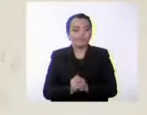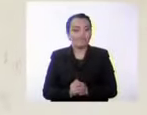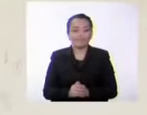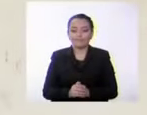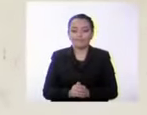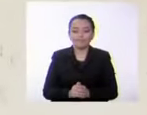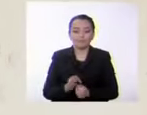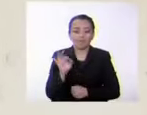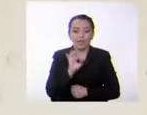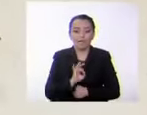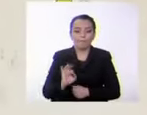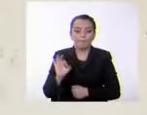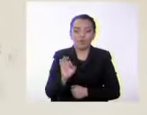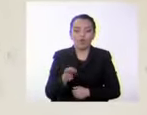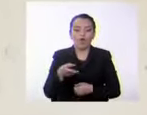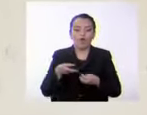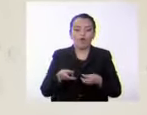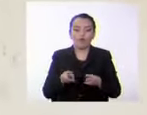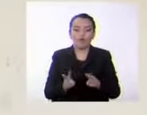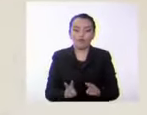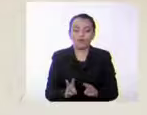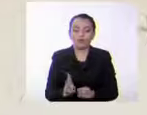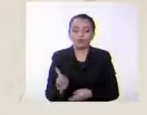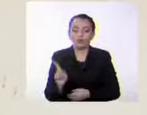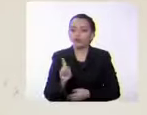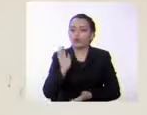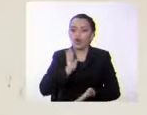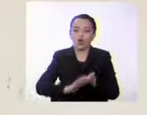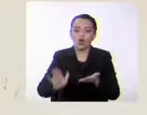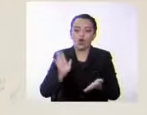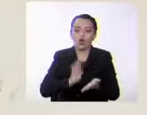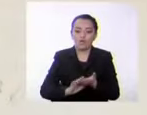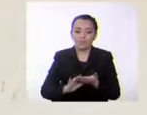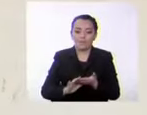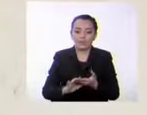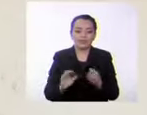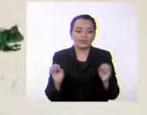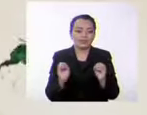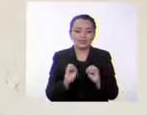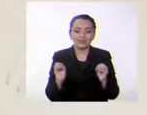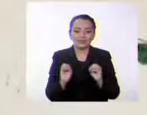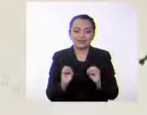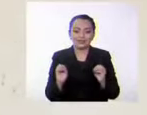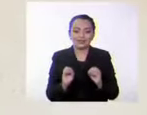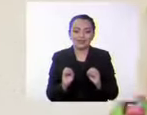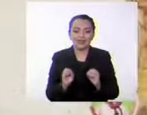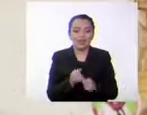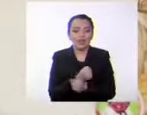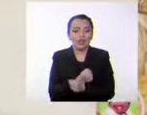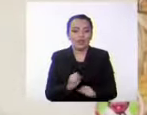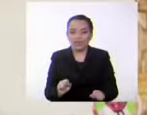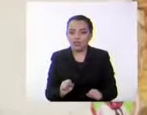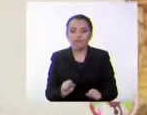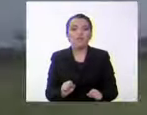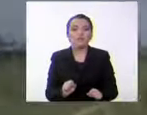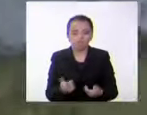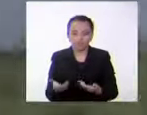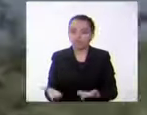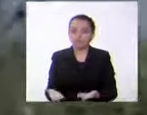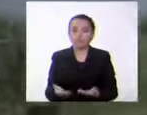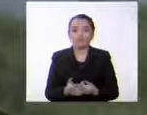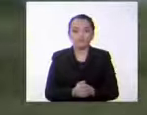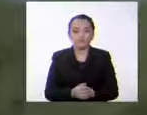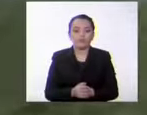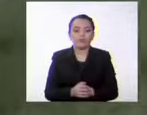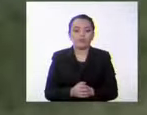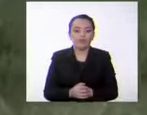manera de ayudarlas es no comprar renacuajos ni ranitas para tenerlas como mascotas. Así es.